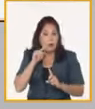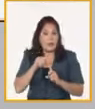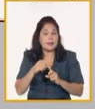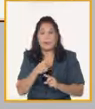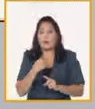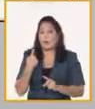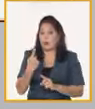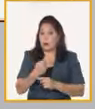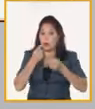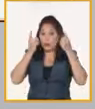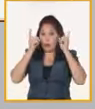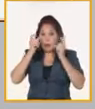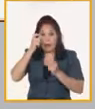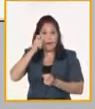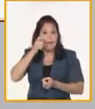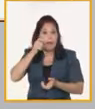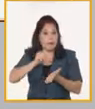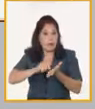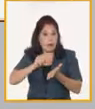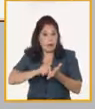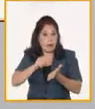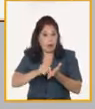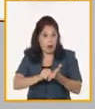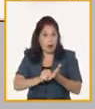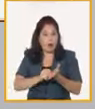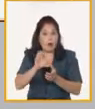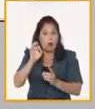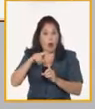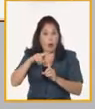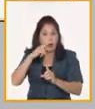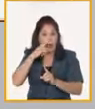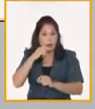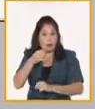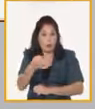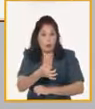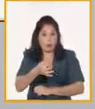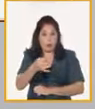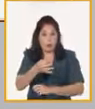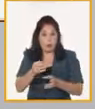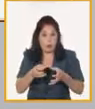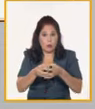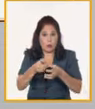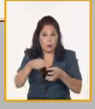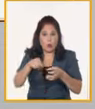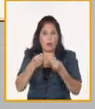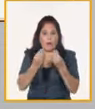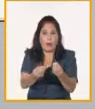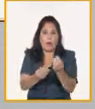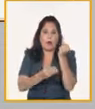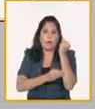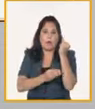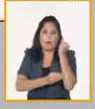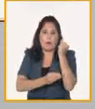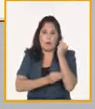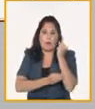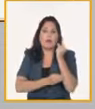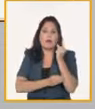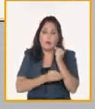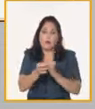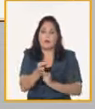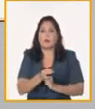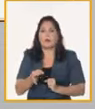política fiscal y de política tributaria que vemos que con toda esta integración en todas estas actualizaciones que progresivamente